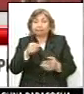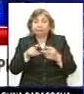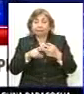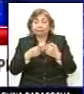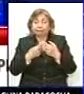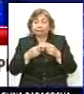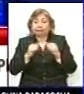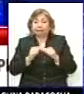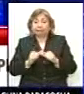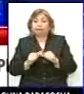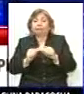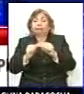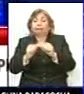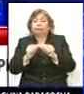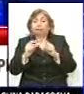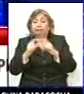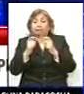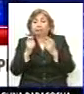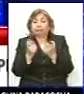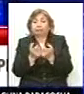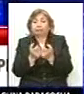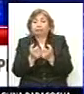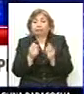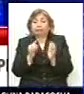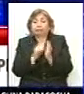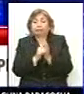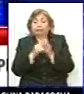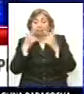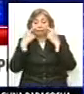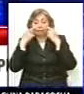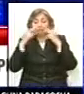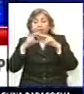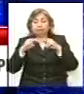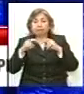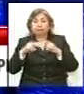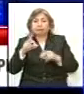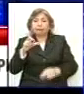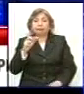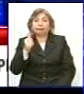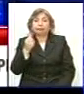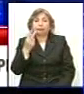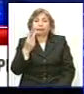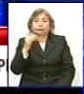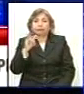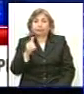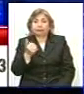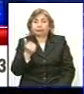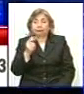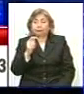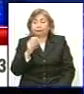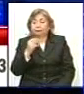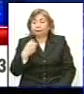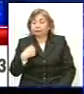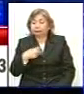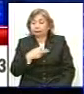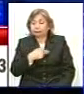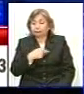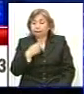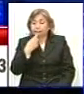debate de la comisión que investigó el denominado caso Lavallato. Bien,